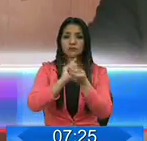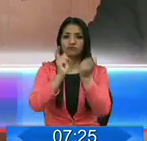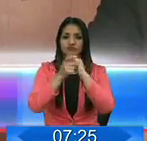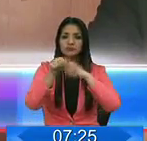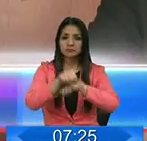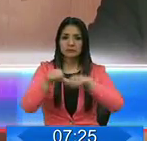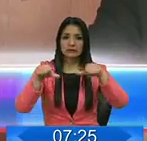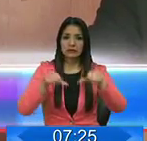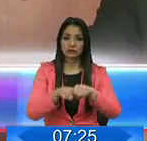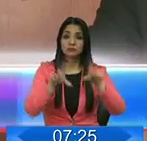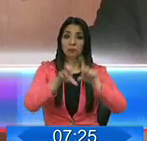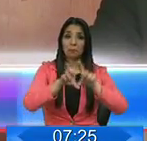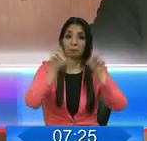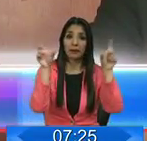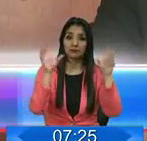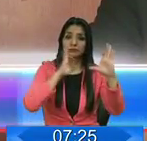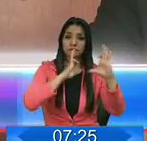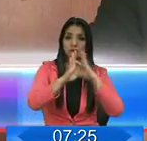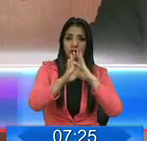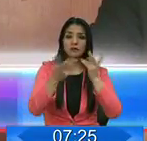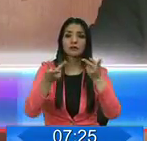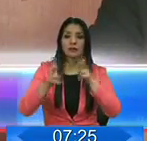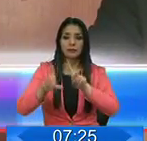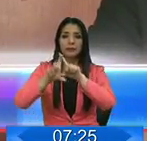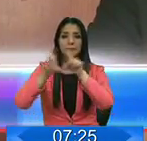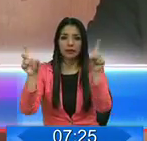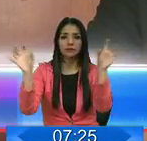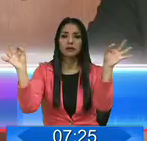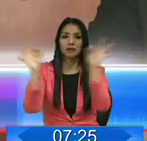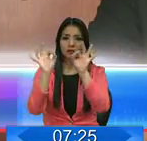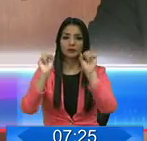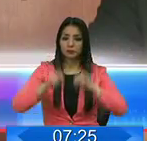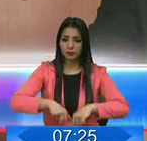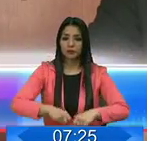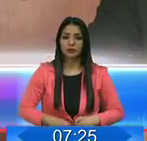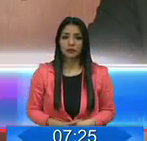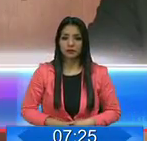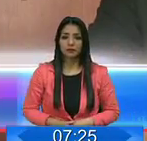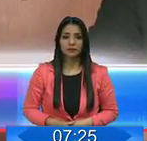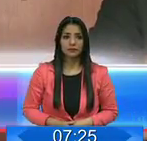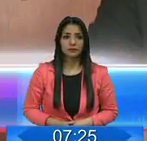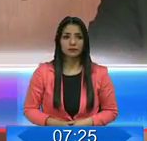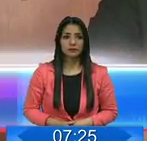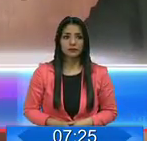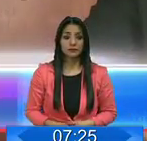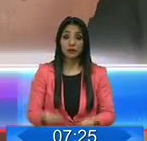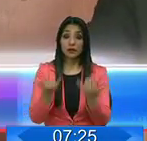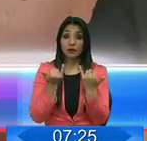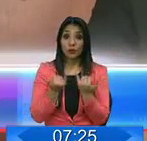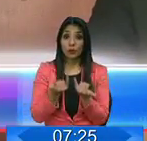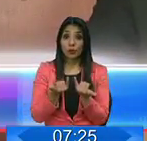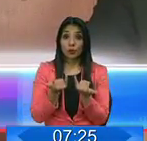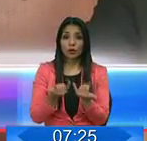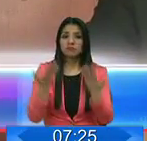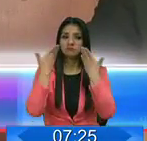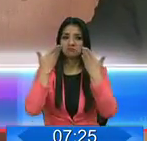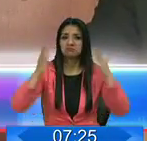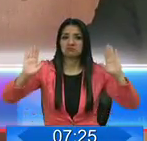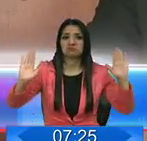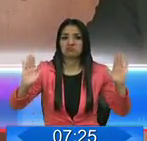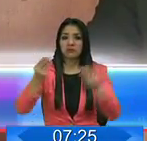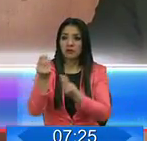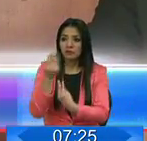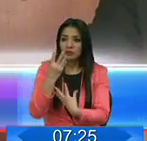empresas de telecomunicaciones y del sector eléctrico, ya que en los actuales momentos no tenemos